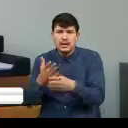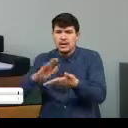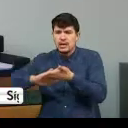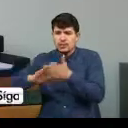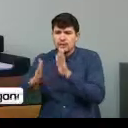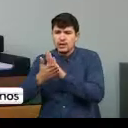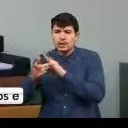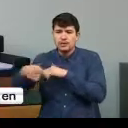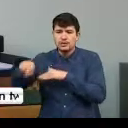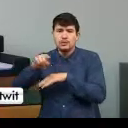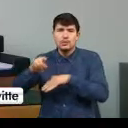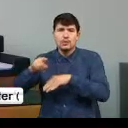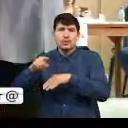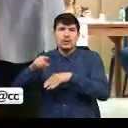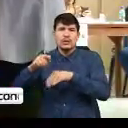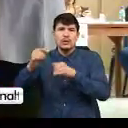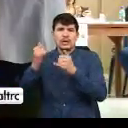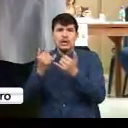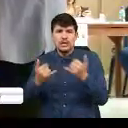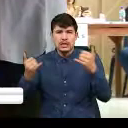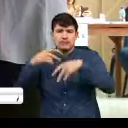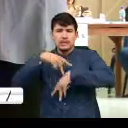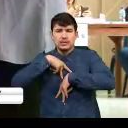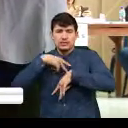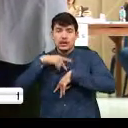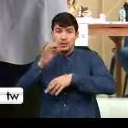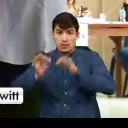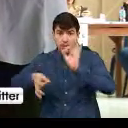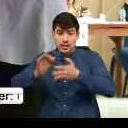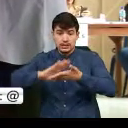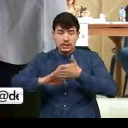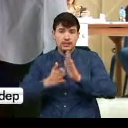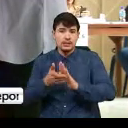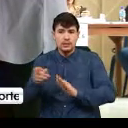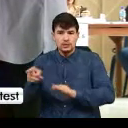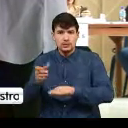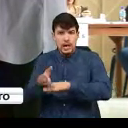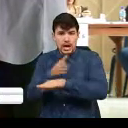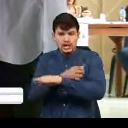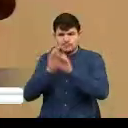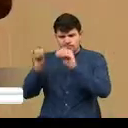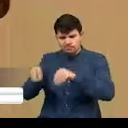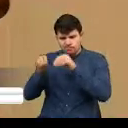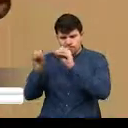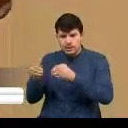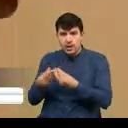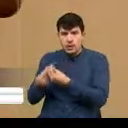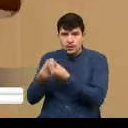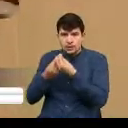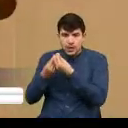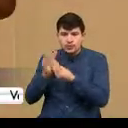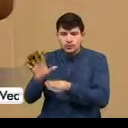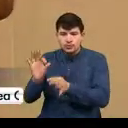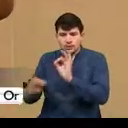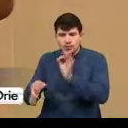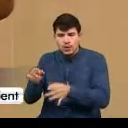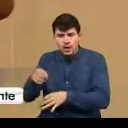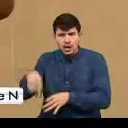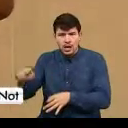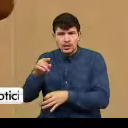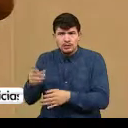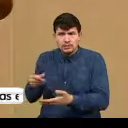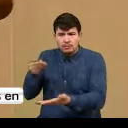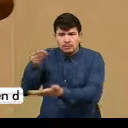orden interpersonal. Los jueces de paz serán capacitados por el Consejo de la Judicatura. Y no tendrán